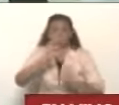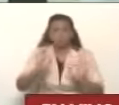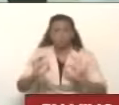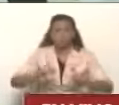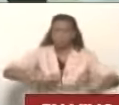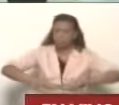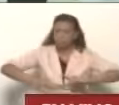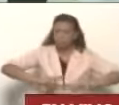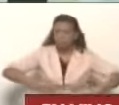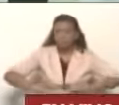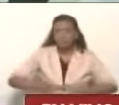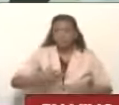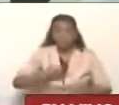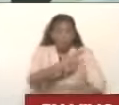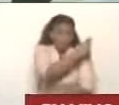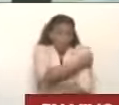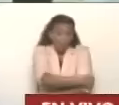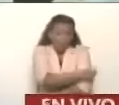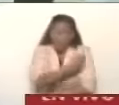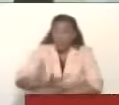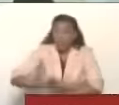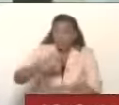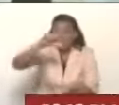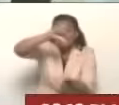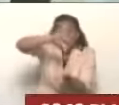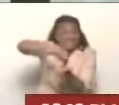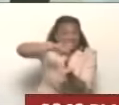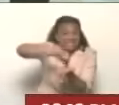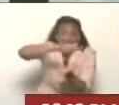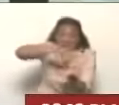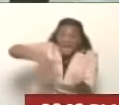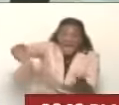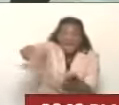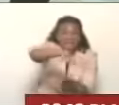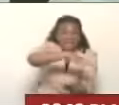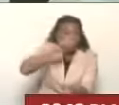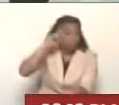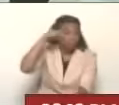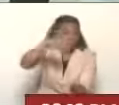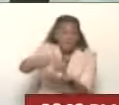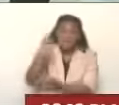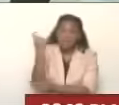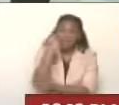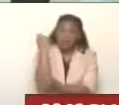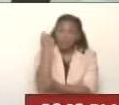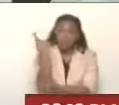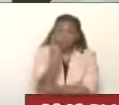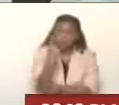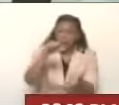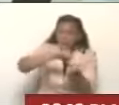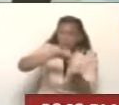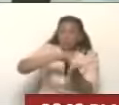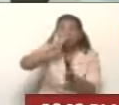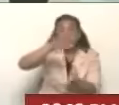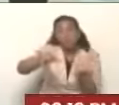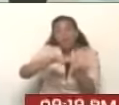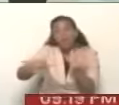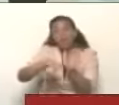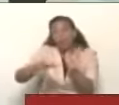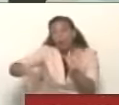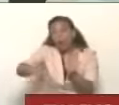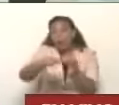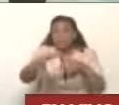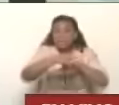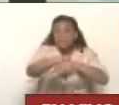Acosta Ortiz, bueno, un hospital muy importante porque es un hospital referencia del estado, no solo del estado Apure, sino también estados